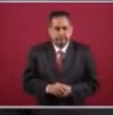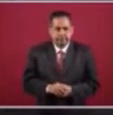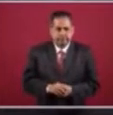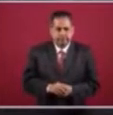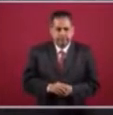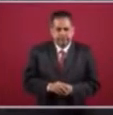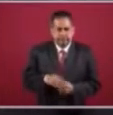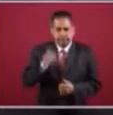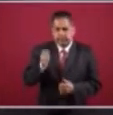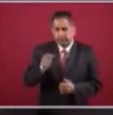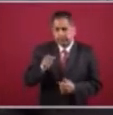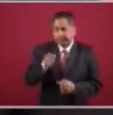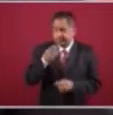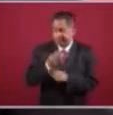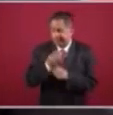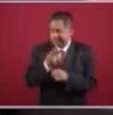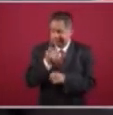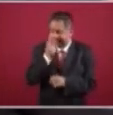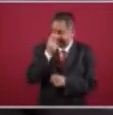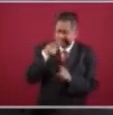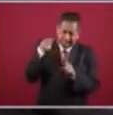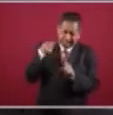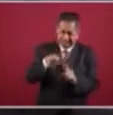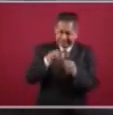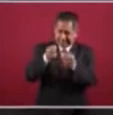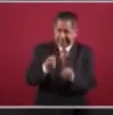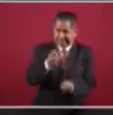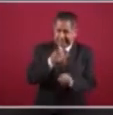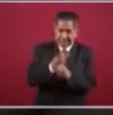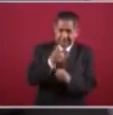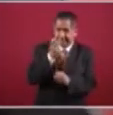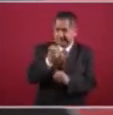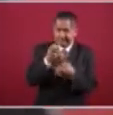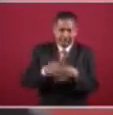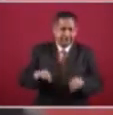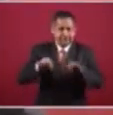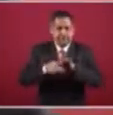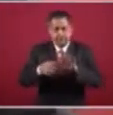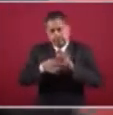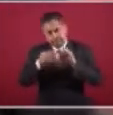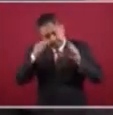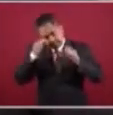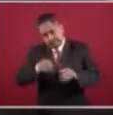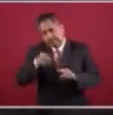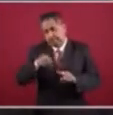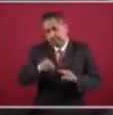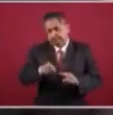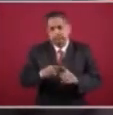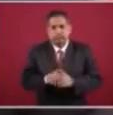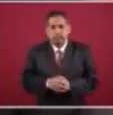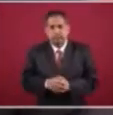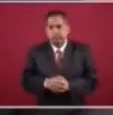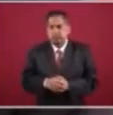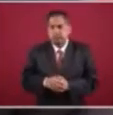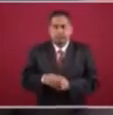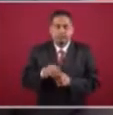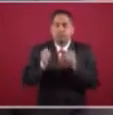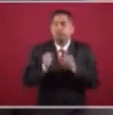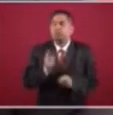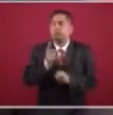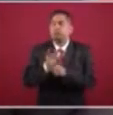el asunto que más nos ocupa, el tema de la seguridad